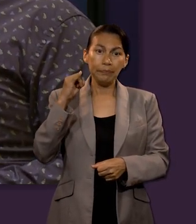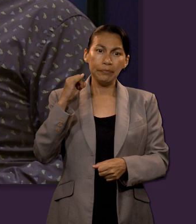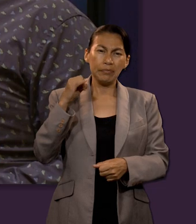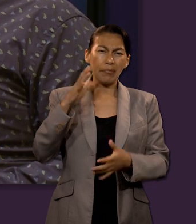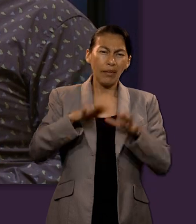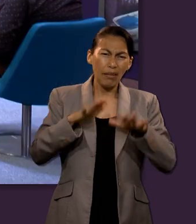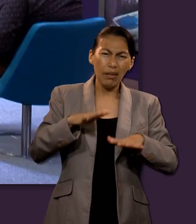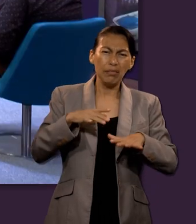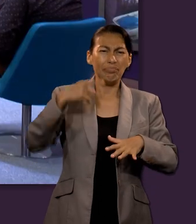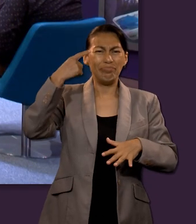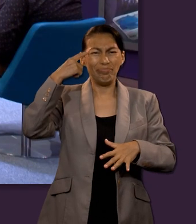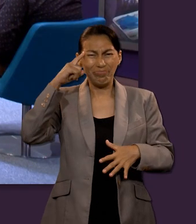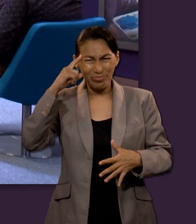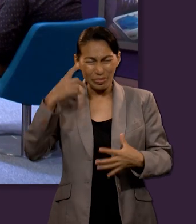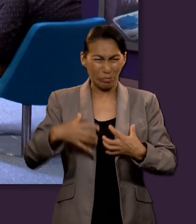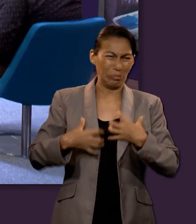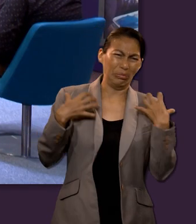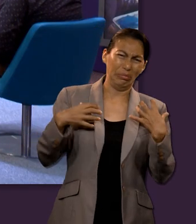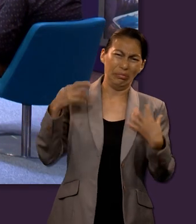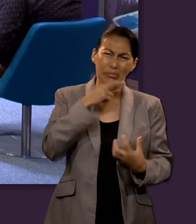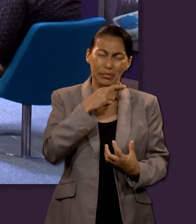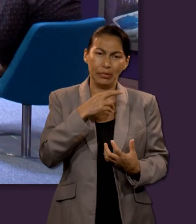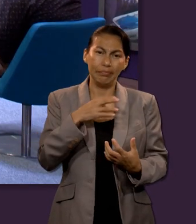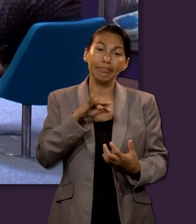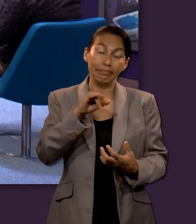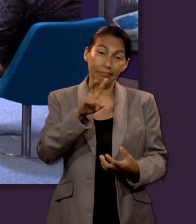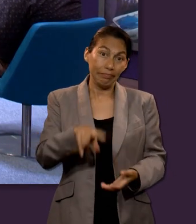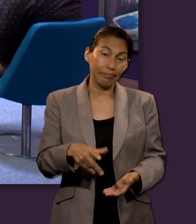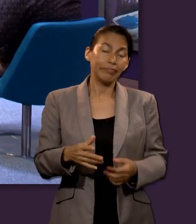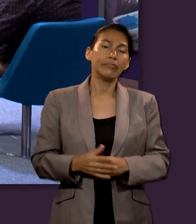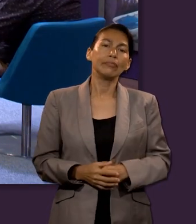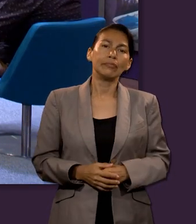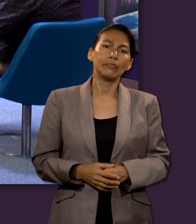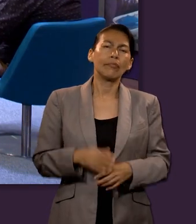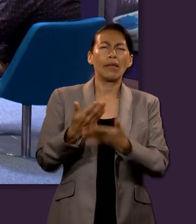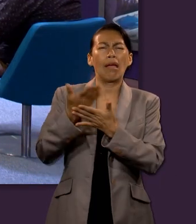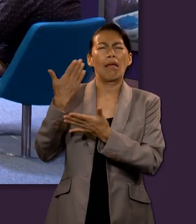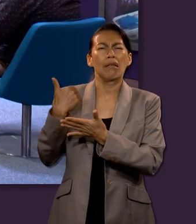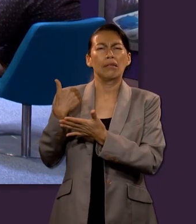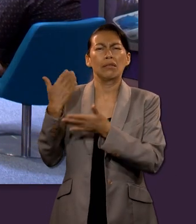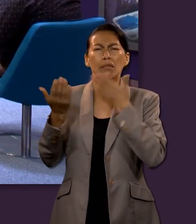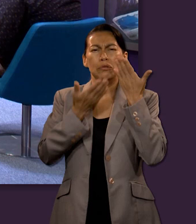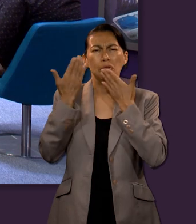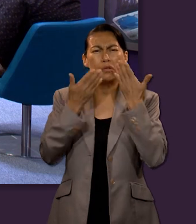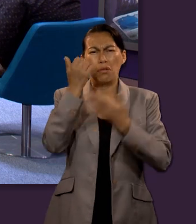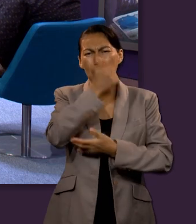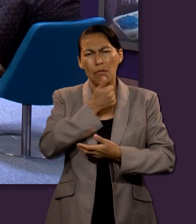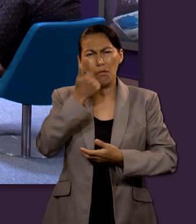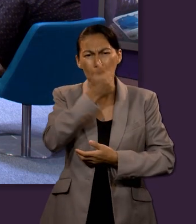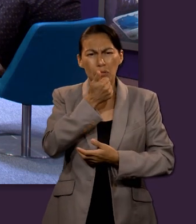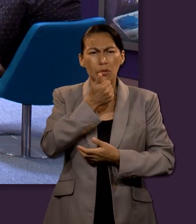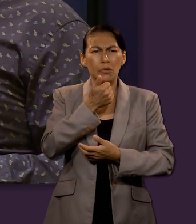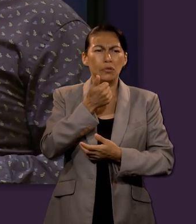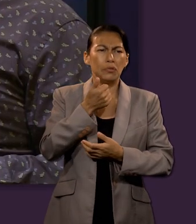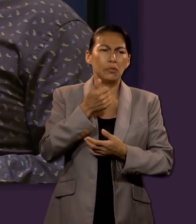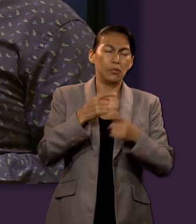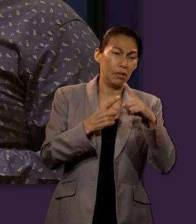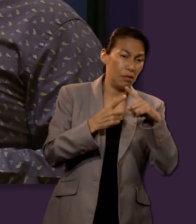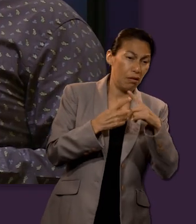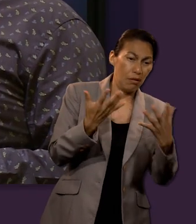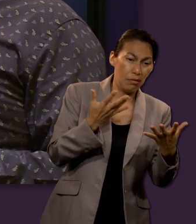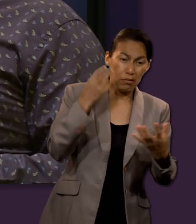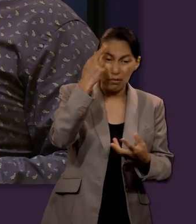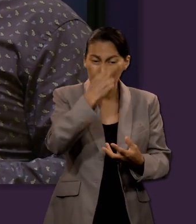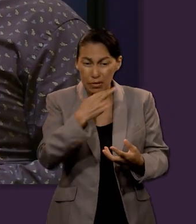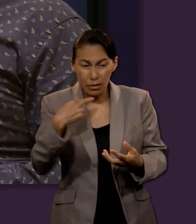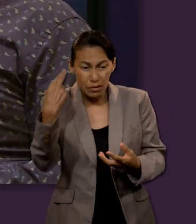real cuando yo realizaba los portafolios con mis estudiantes la mayoría de ellos a la hora de evaluar sus rasgos